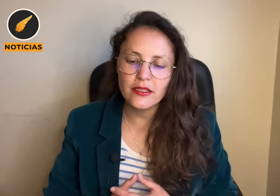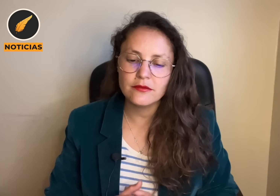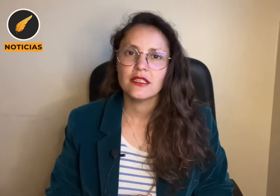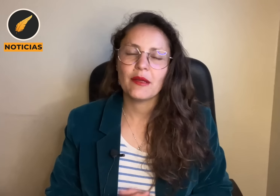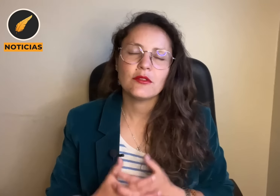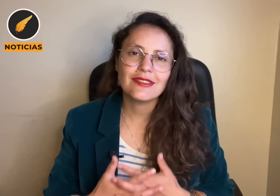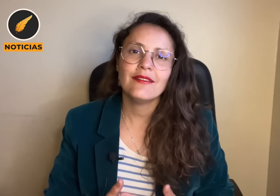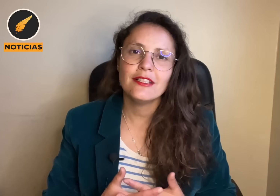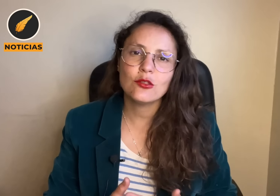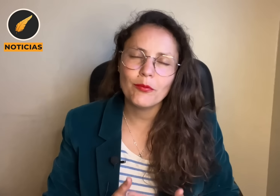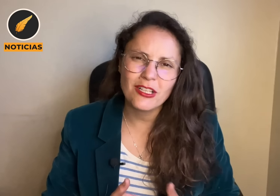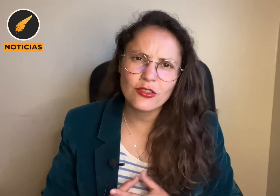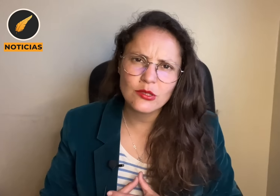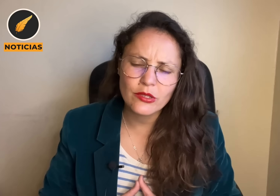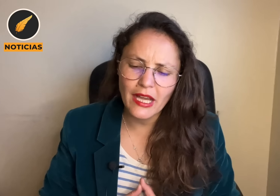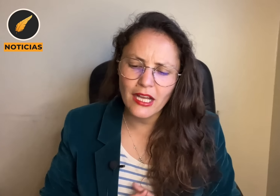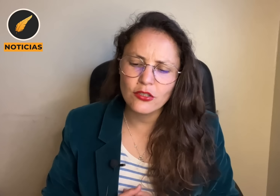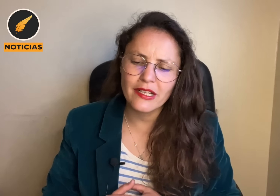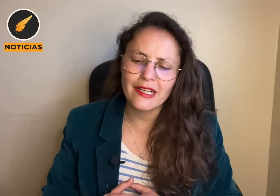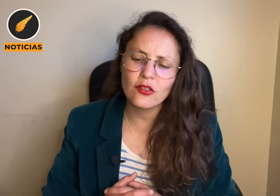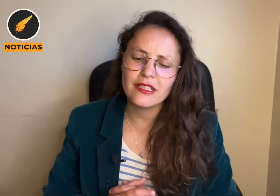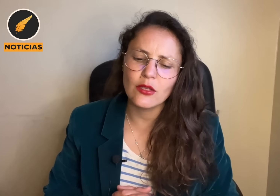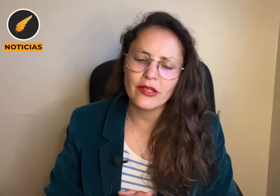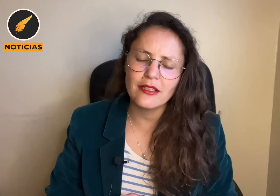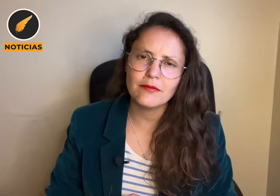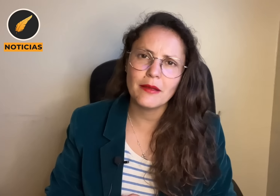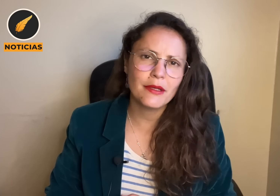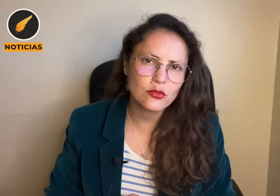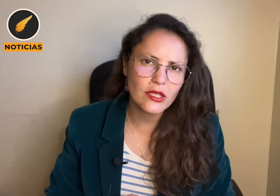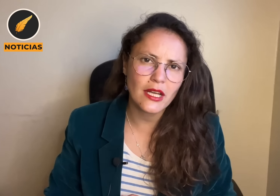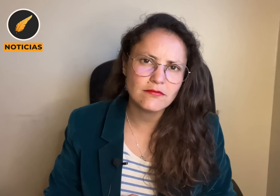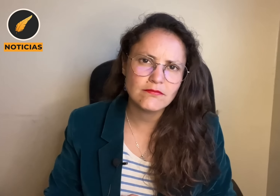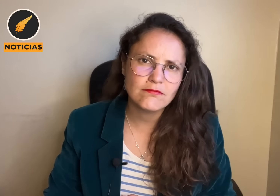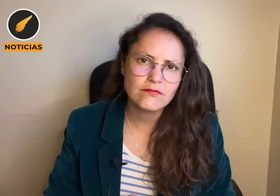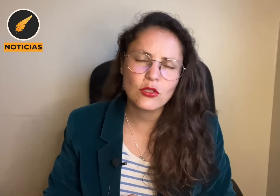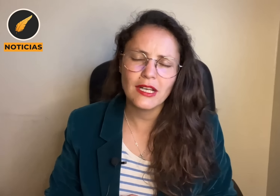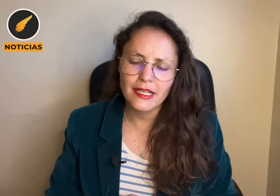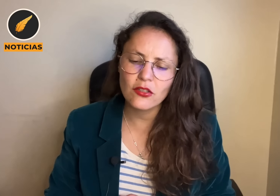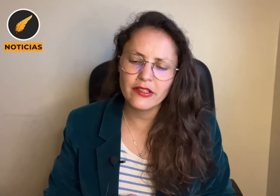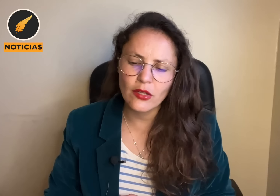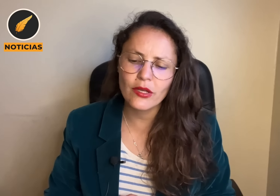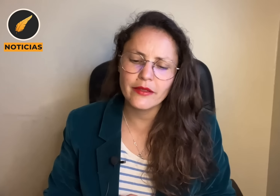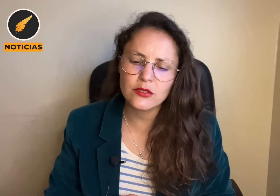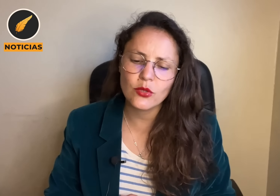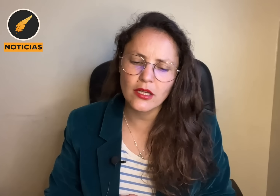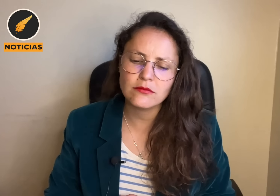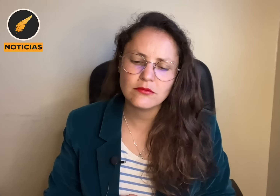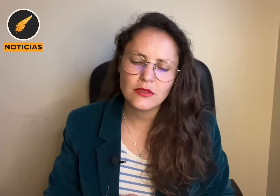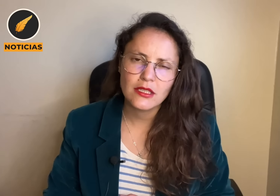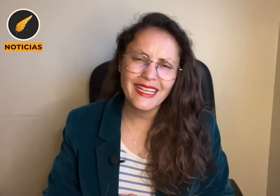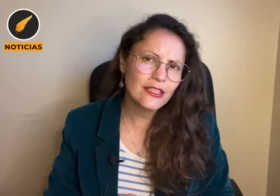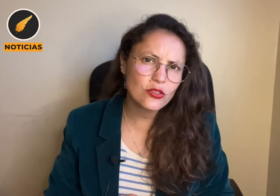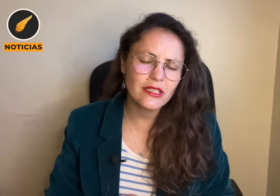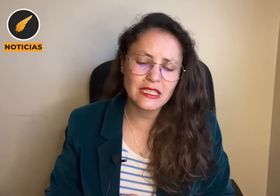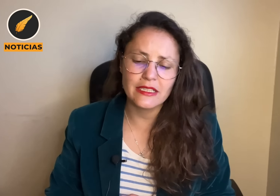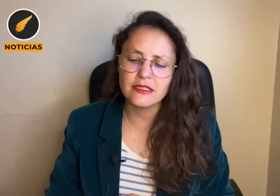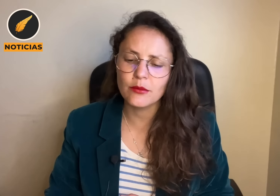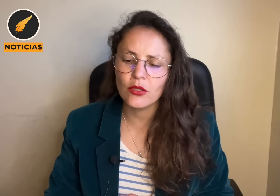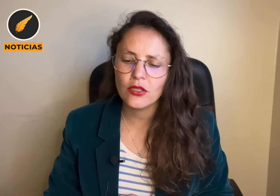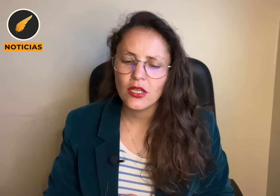grave? Que Monsalve hizo un pacto de seguridad con una narcodictadura en Venezuela. Con la narcodictadura de Venezuela. Esto